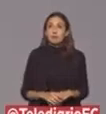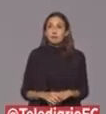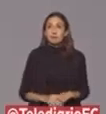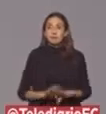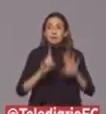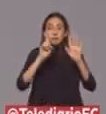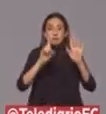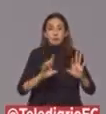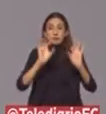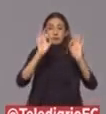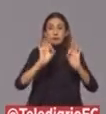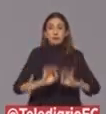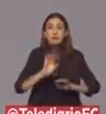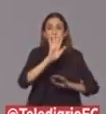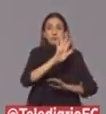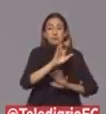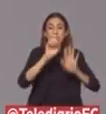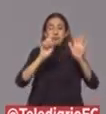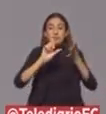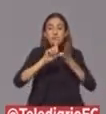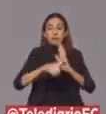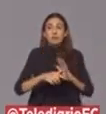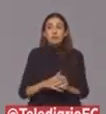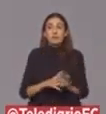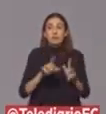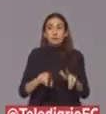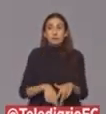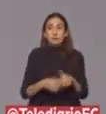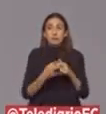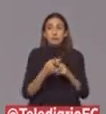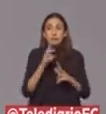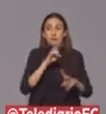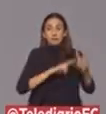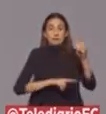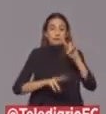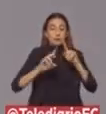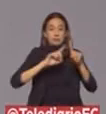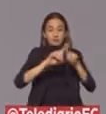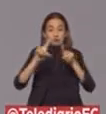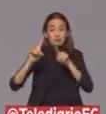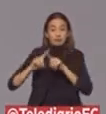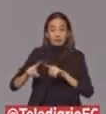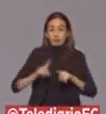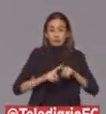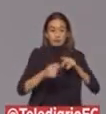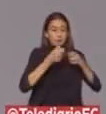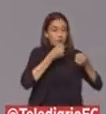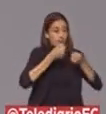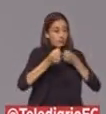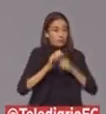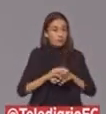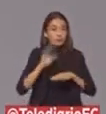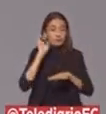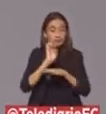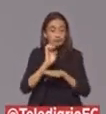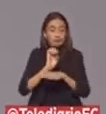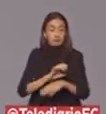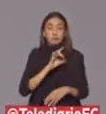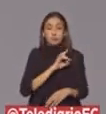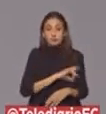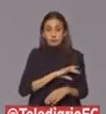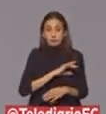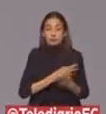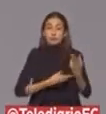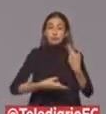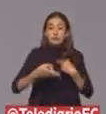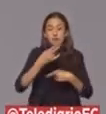6 y 56 minutos vamos a empezar el análisis de los distintos temas planteados y les contamos que el ecuador y chile anuncian que